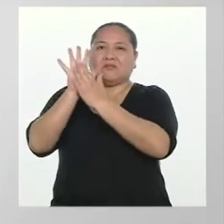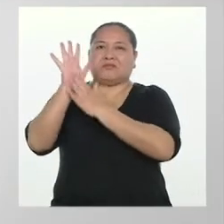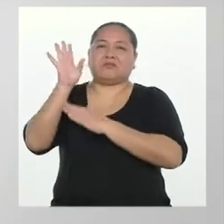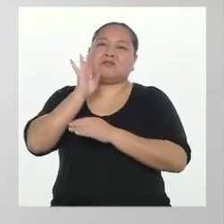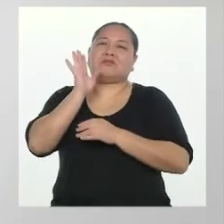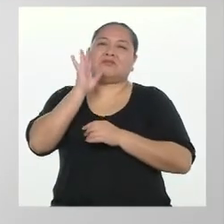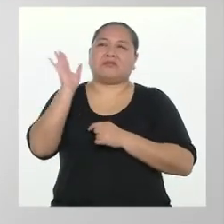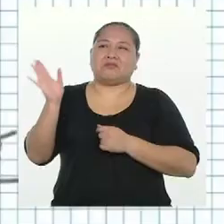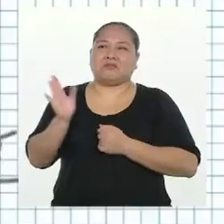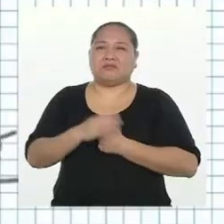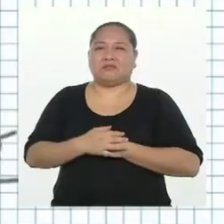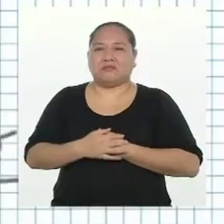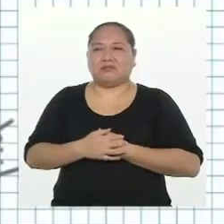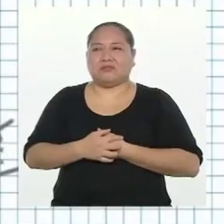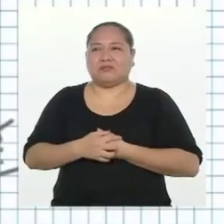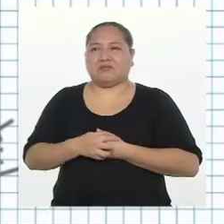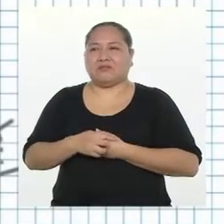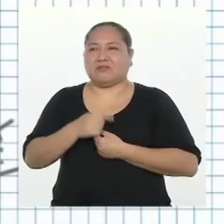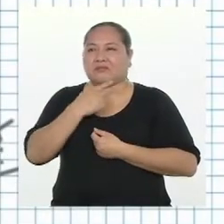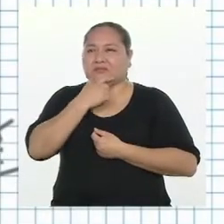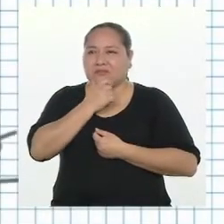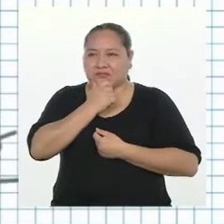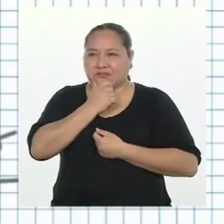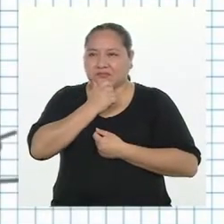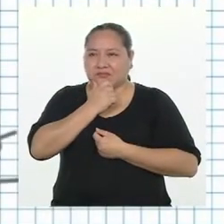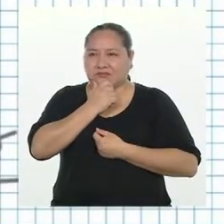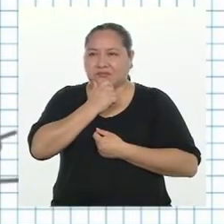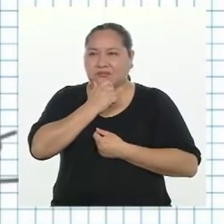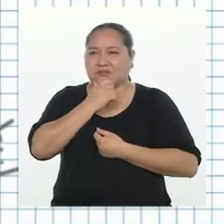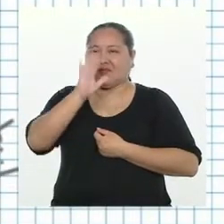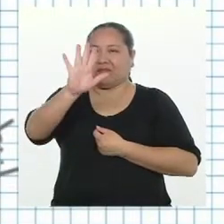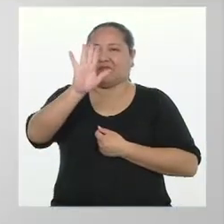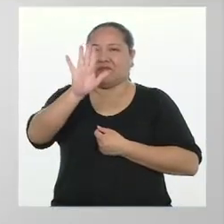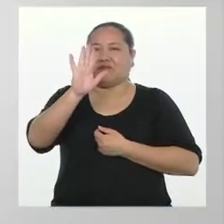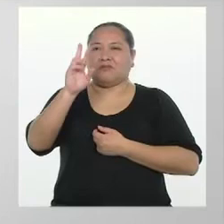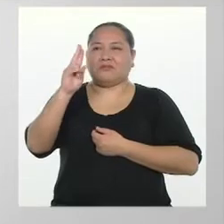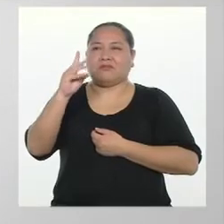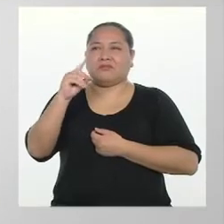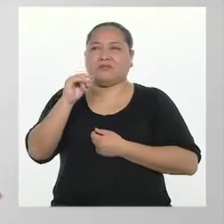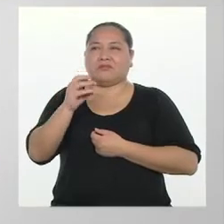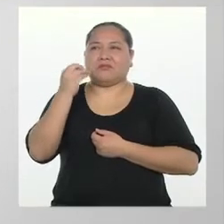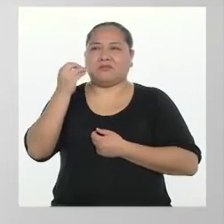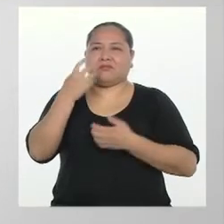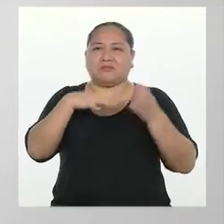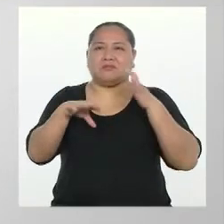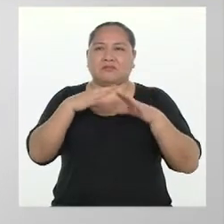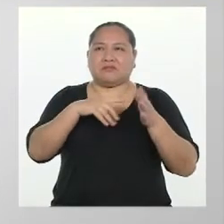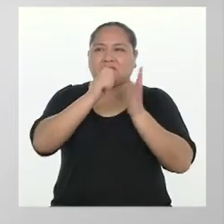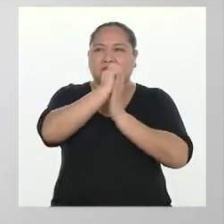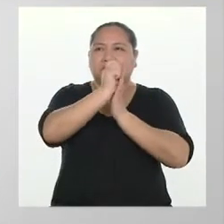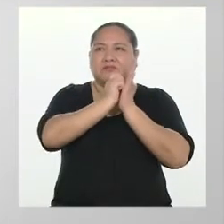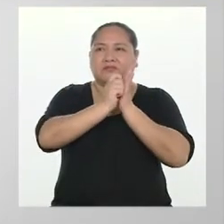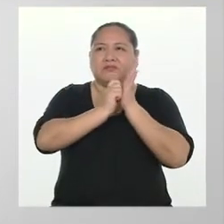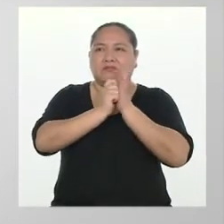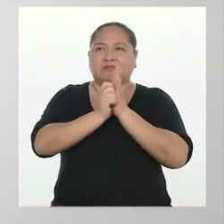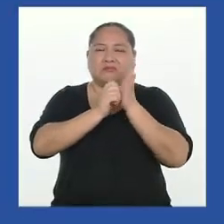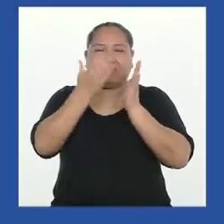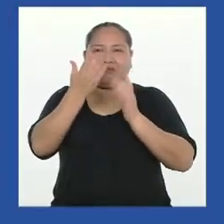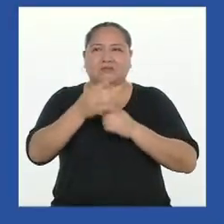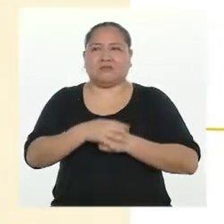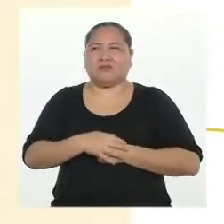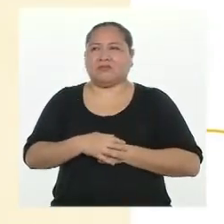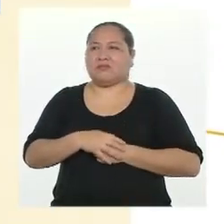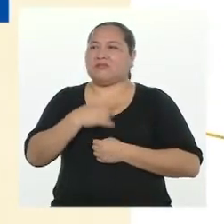están sucias. Un momento, Rodrigo. ¿Cómo realizarás el registro de tus